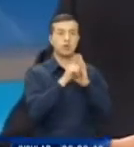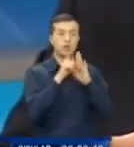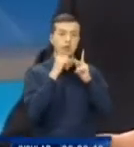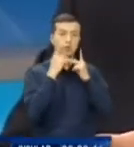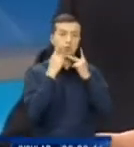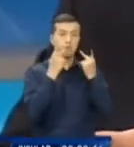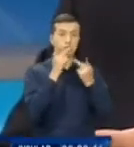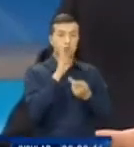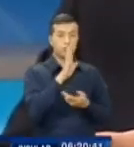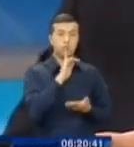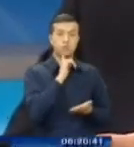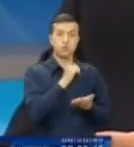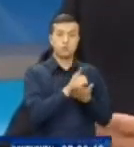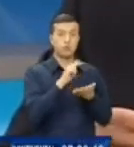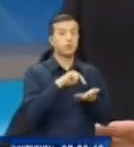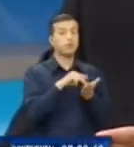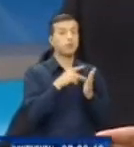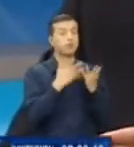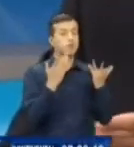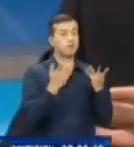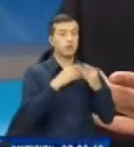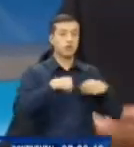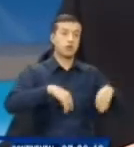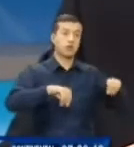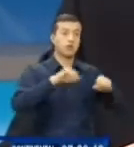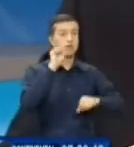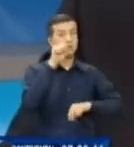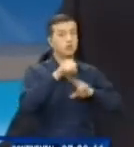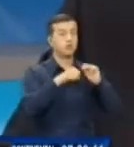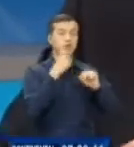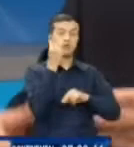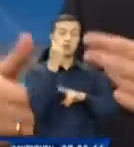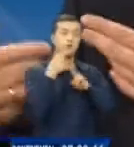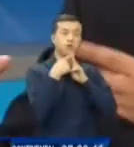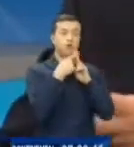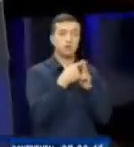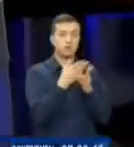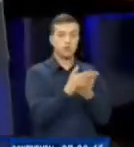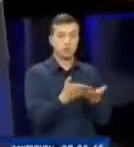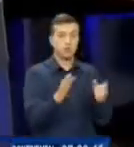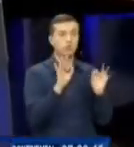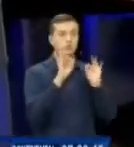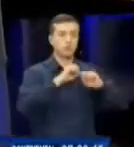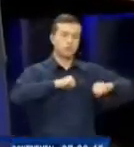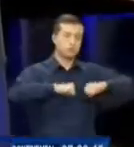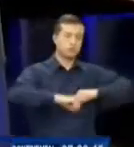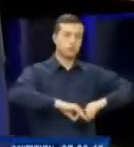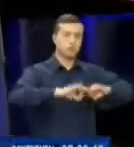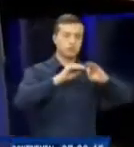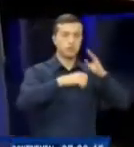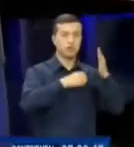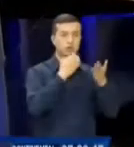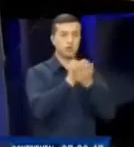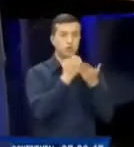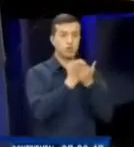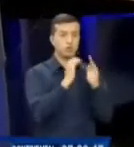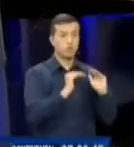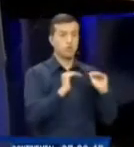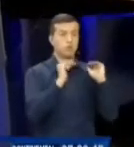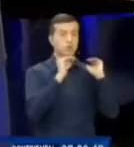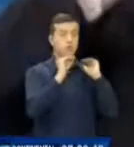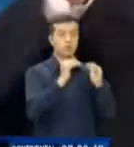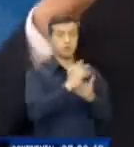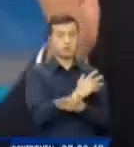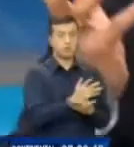pero el tema no pasa por tener tierra obtener crédito el tema pasa por ser eficiente generar economía de escala es